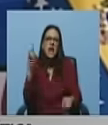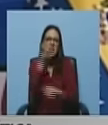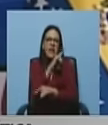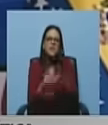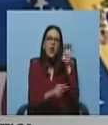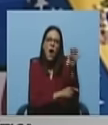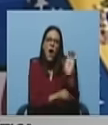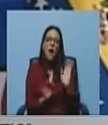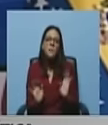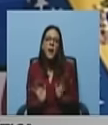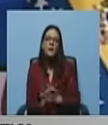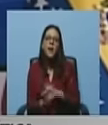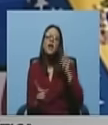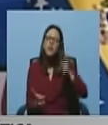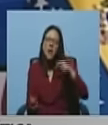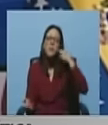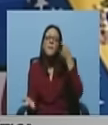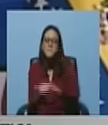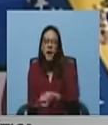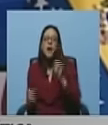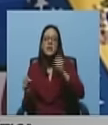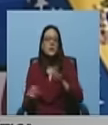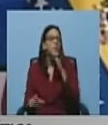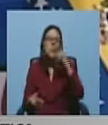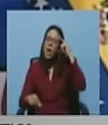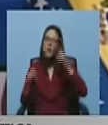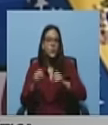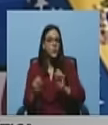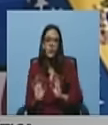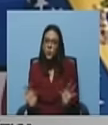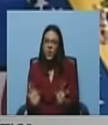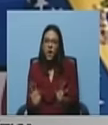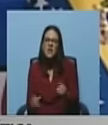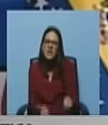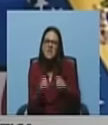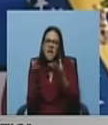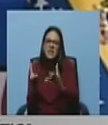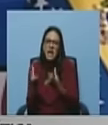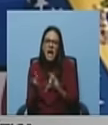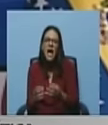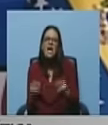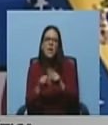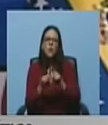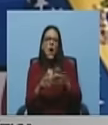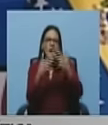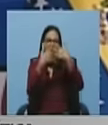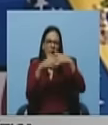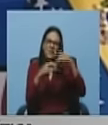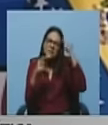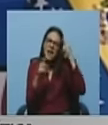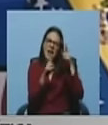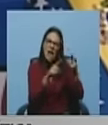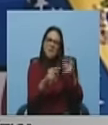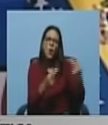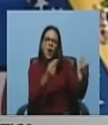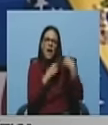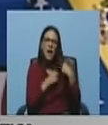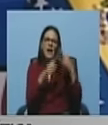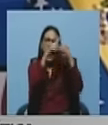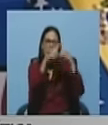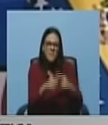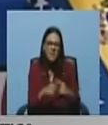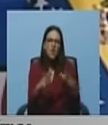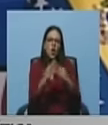patria. Y sin duda, entregar el cerebro, las operaciones, la administración,